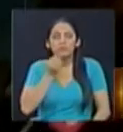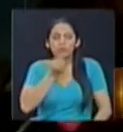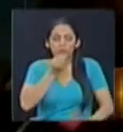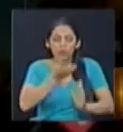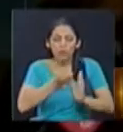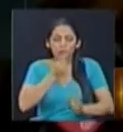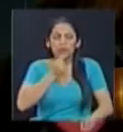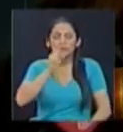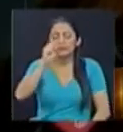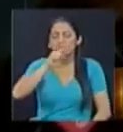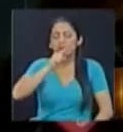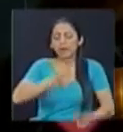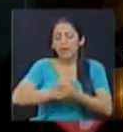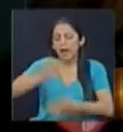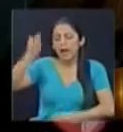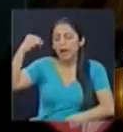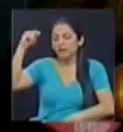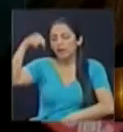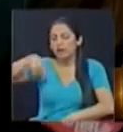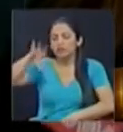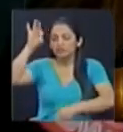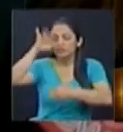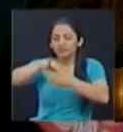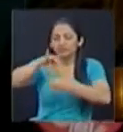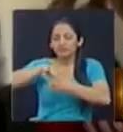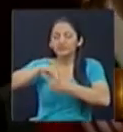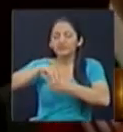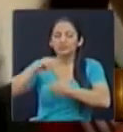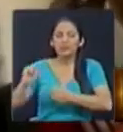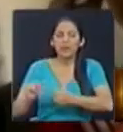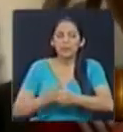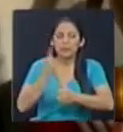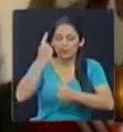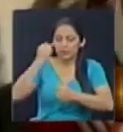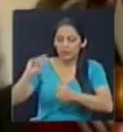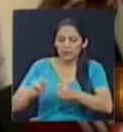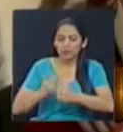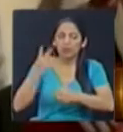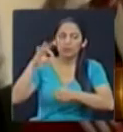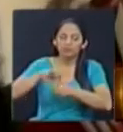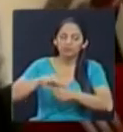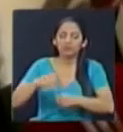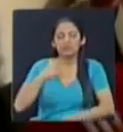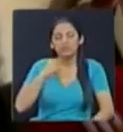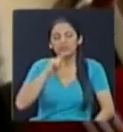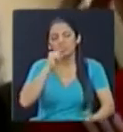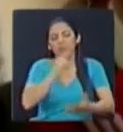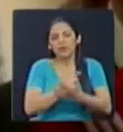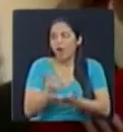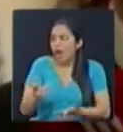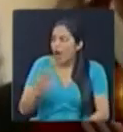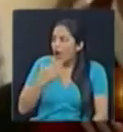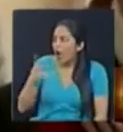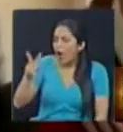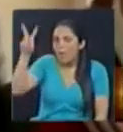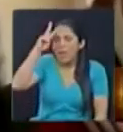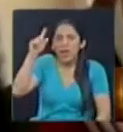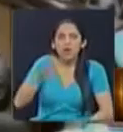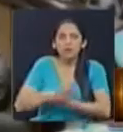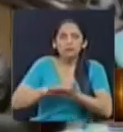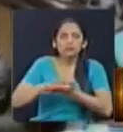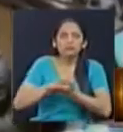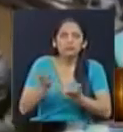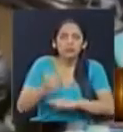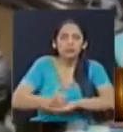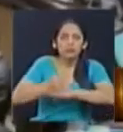la primera y la segunda vuelta, es decir, estamos hablando de un fraude electoral. Otros subrayan que un emplazamiento sería infructuoso, ya que la